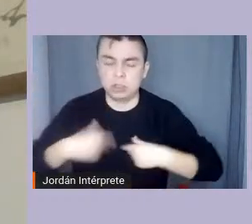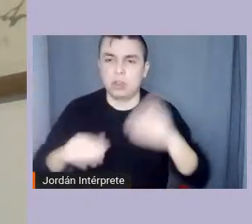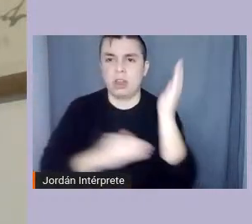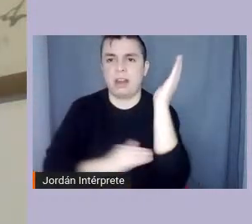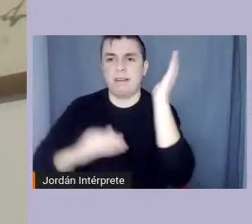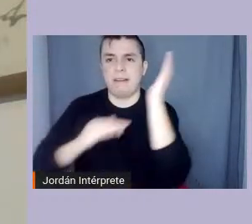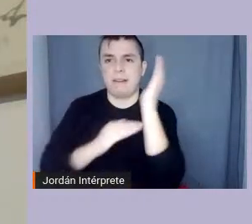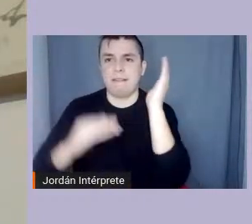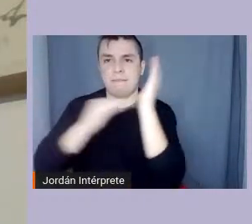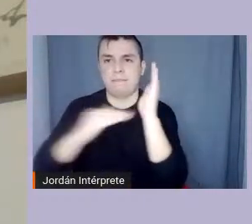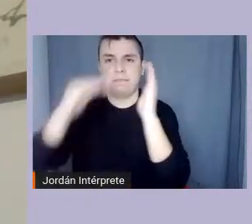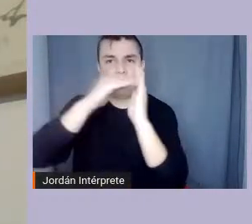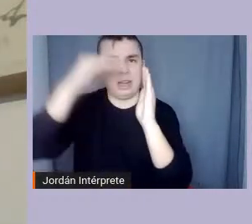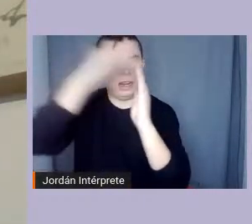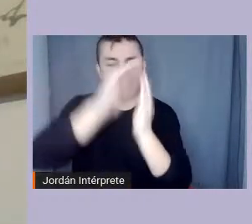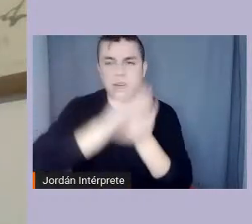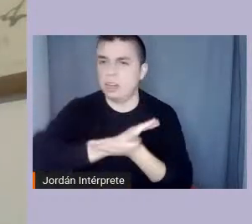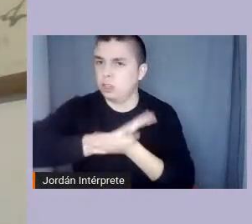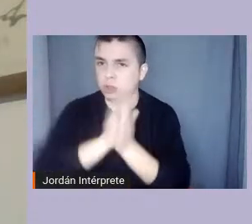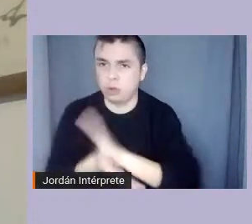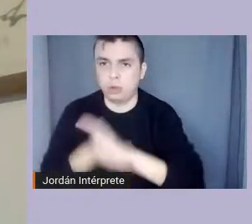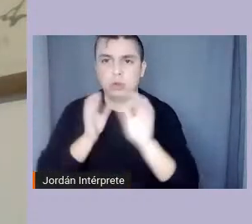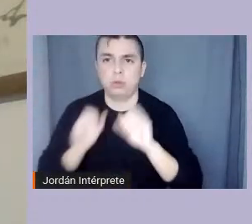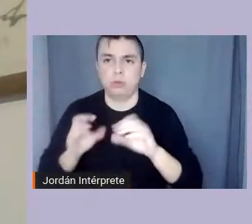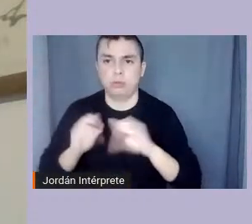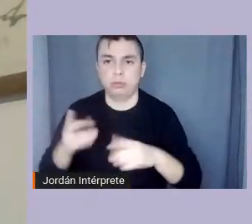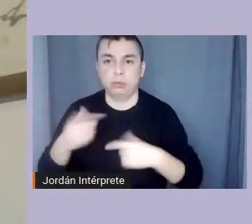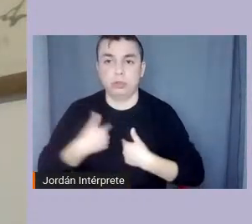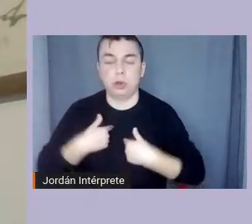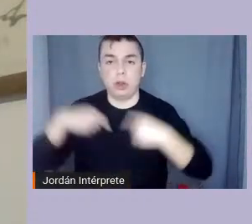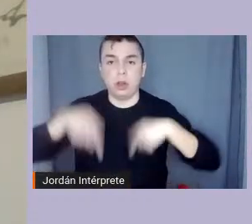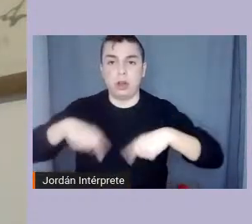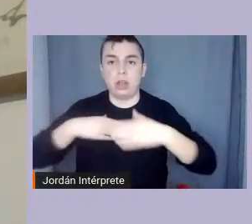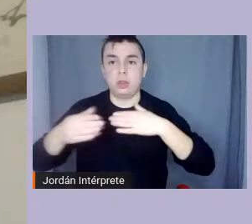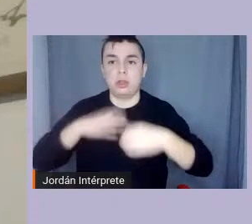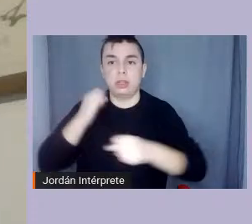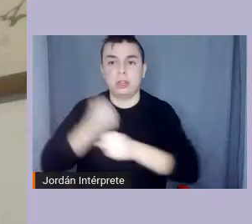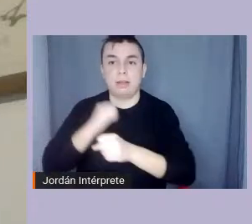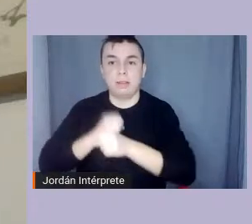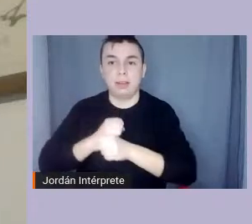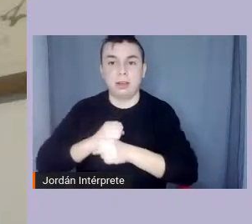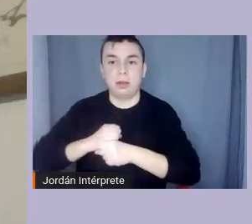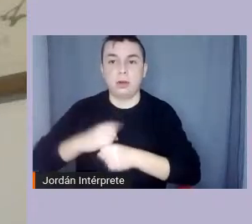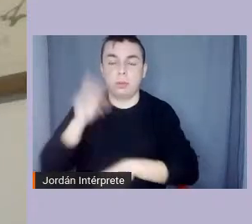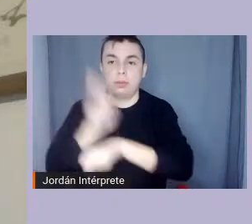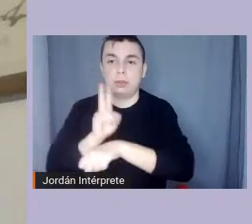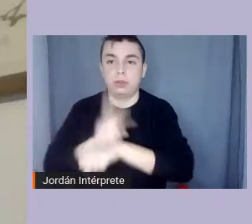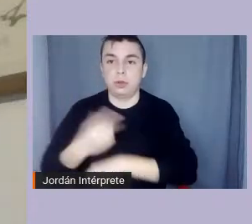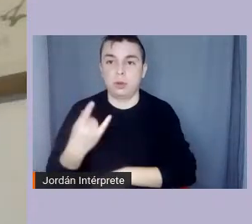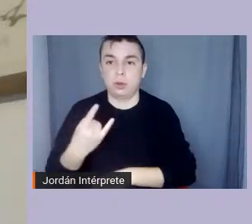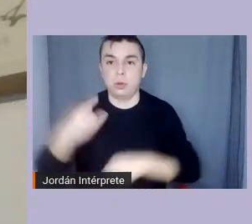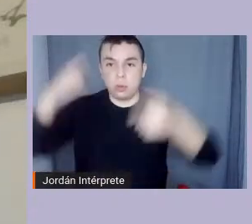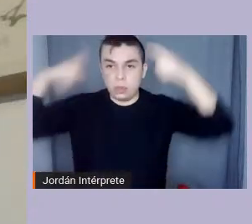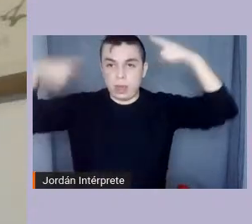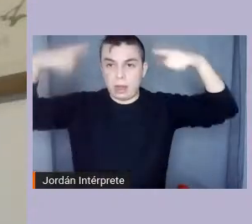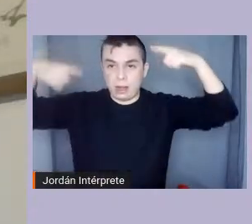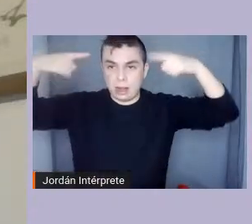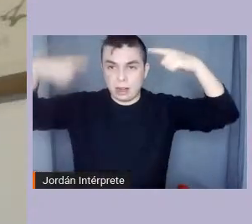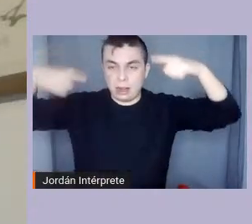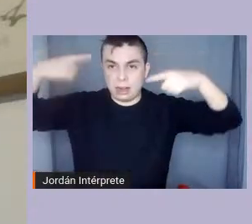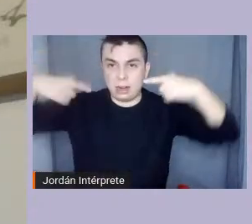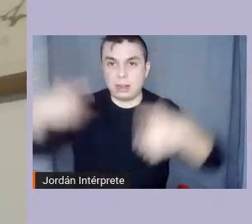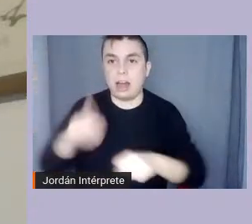y actualmente me desempeño como profesora en la Universidad de Talca, en las carreras de docencia en educación musical